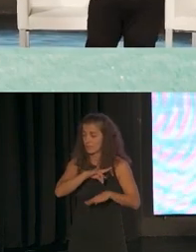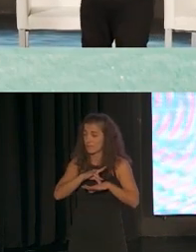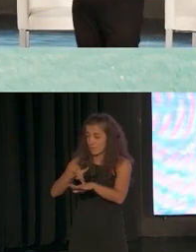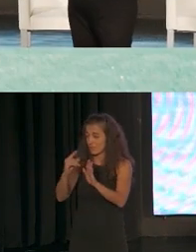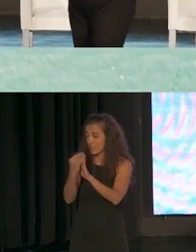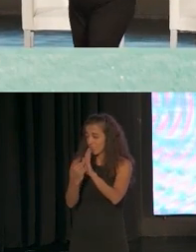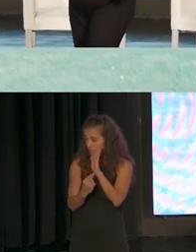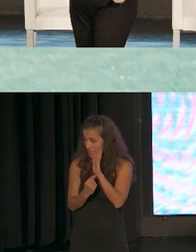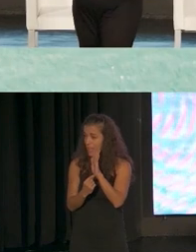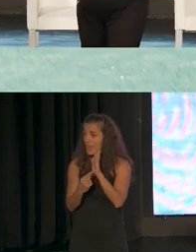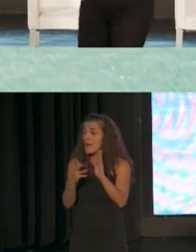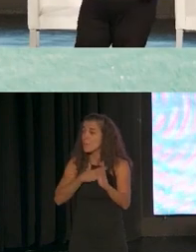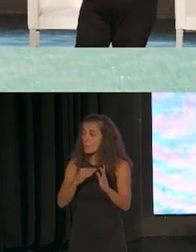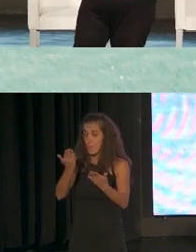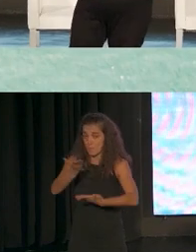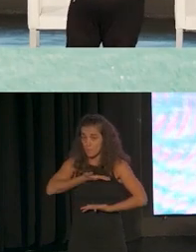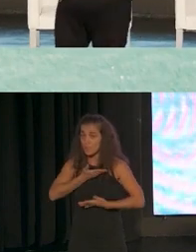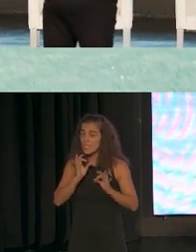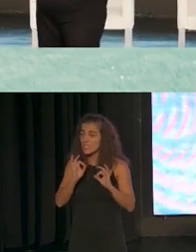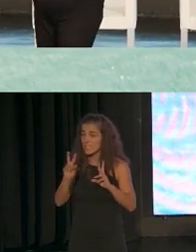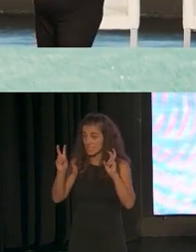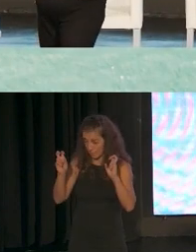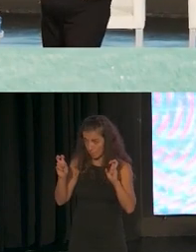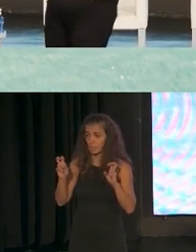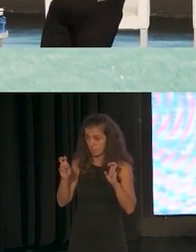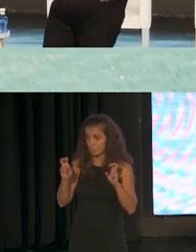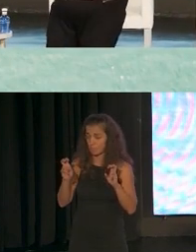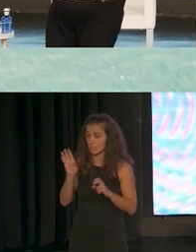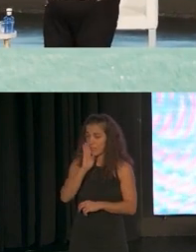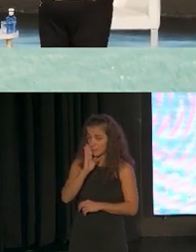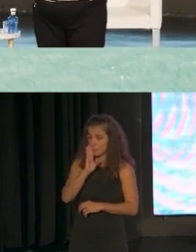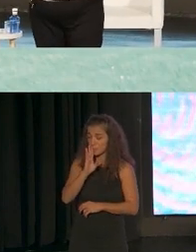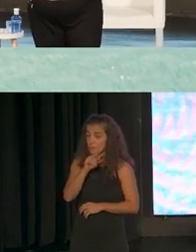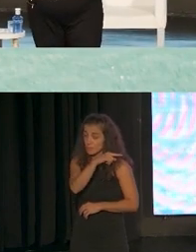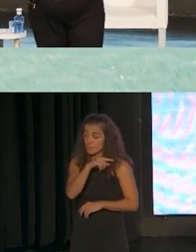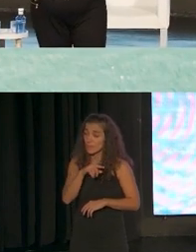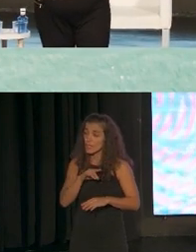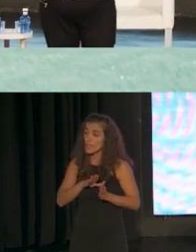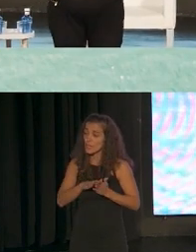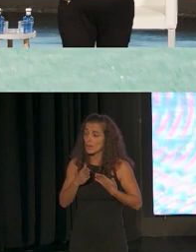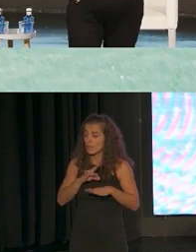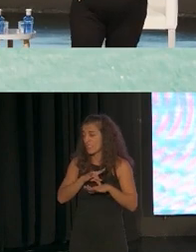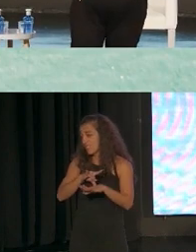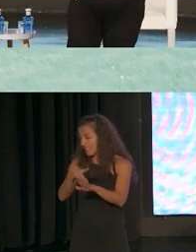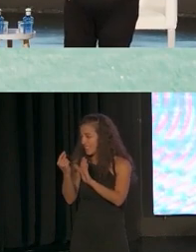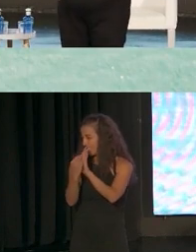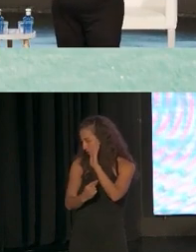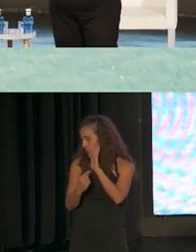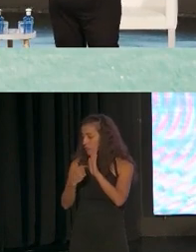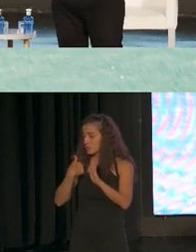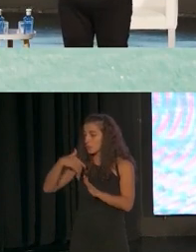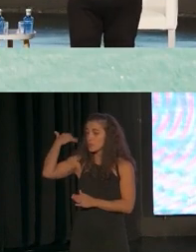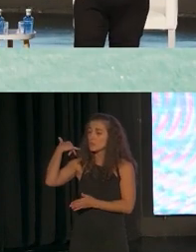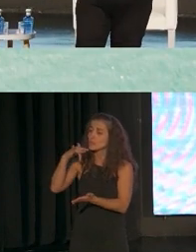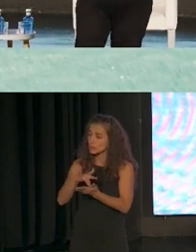itinerario nos puede ayudar mucho con este tema yo este itinerario Es verdad que yo lo viví en el colegio